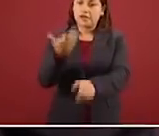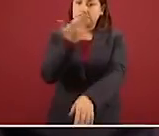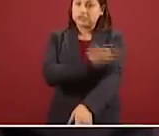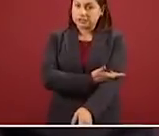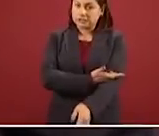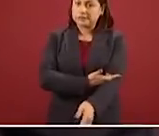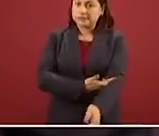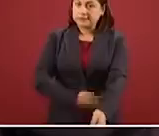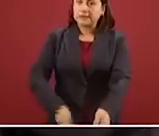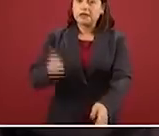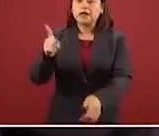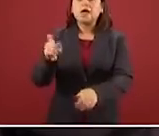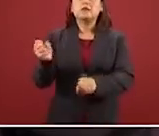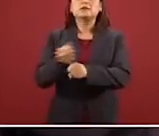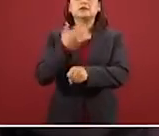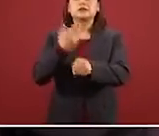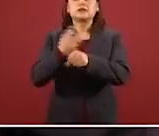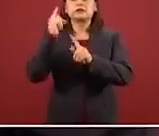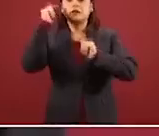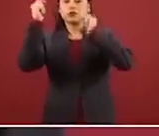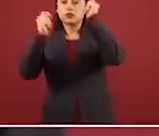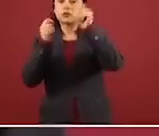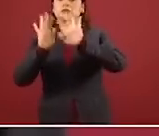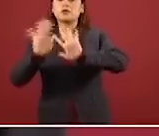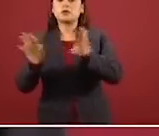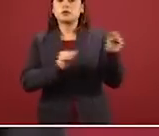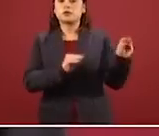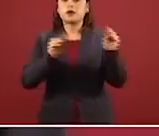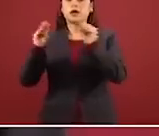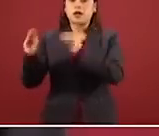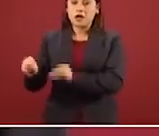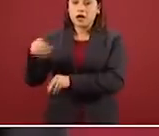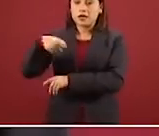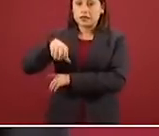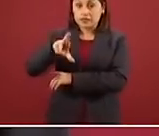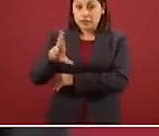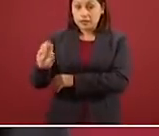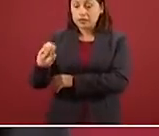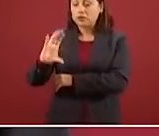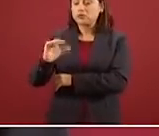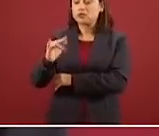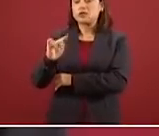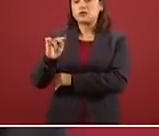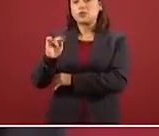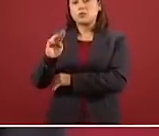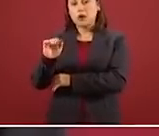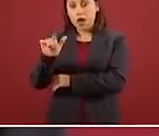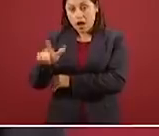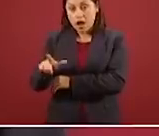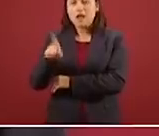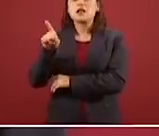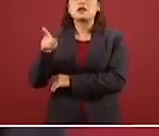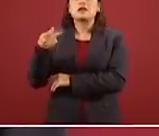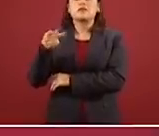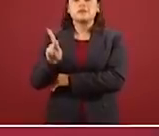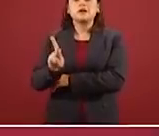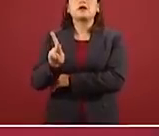oficinas en Chetumal, en Quintana Roo, pero nos falta.